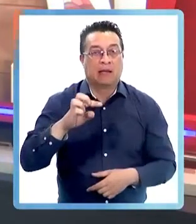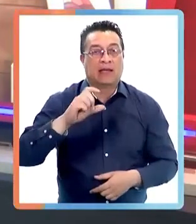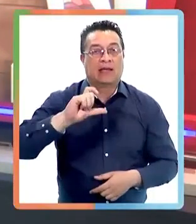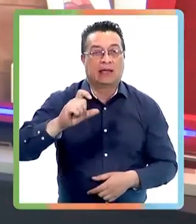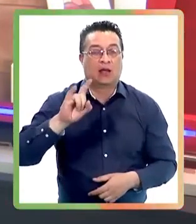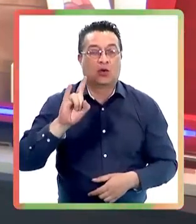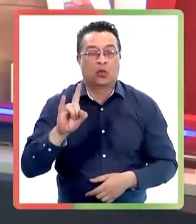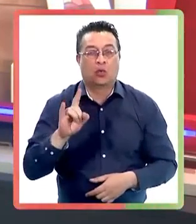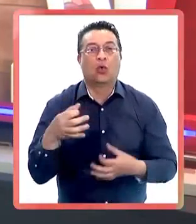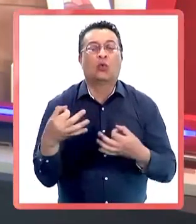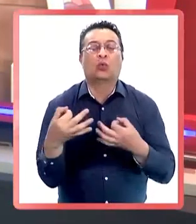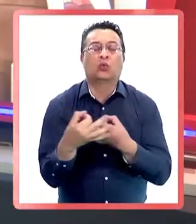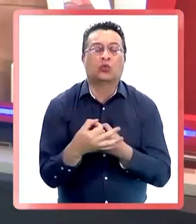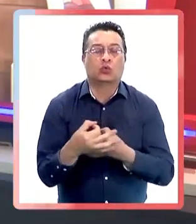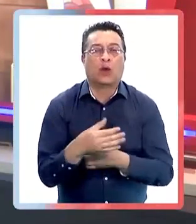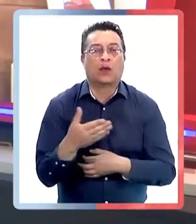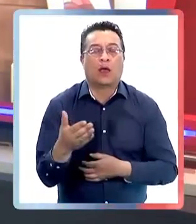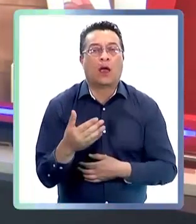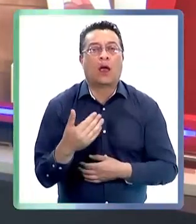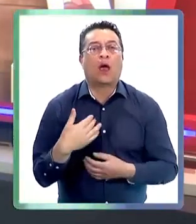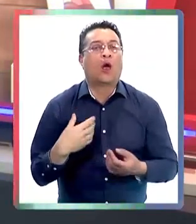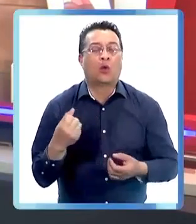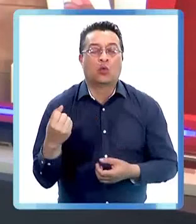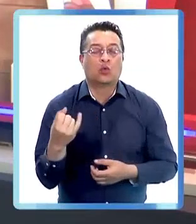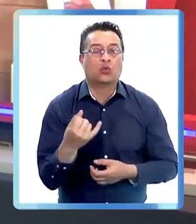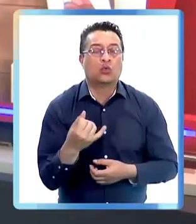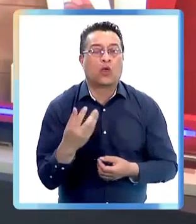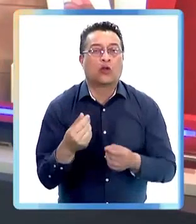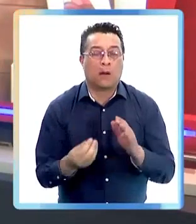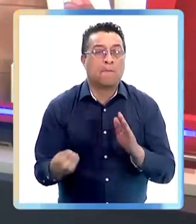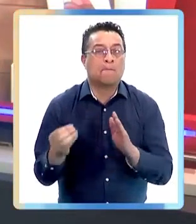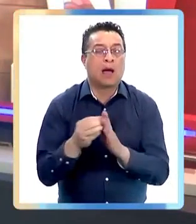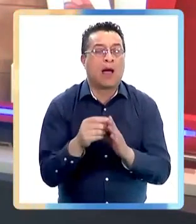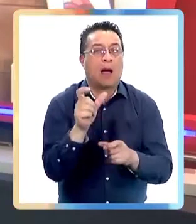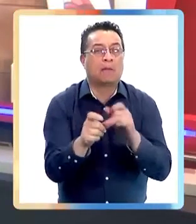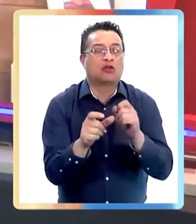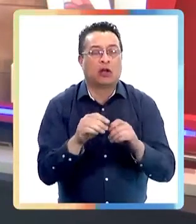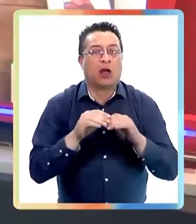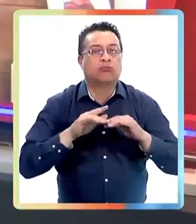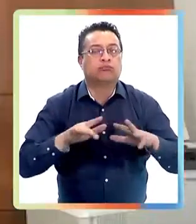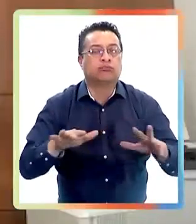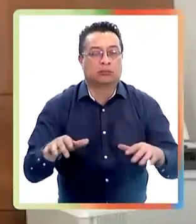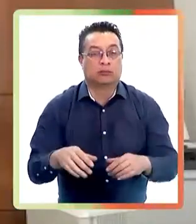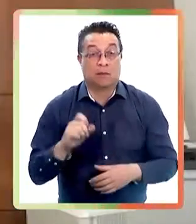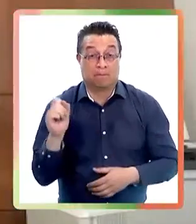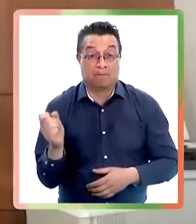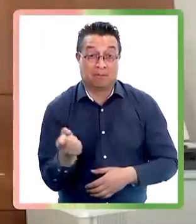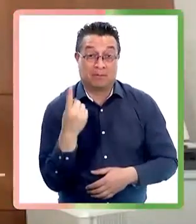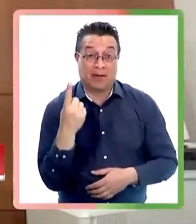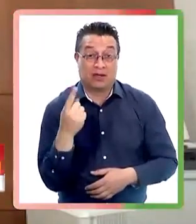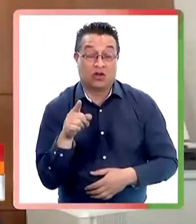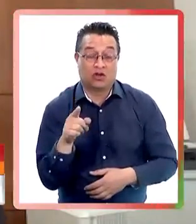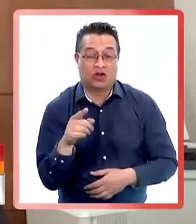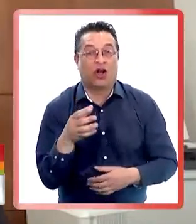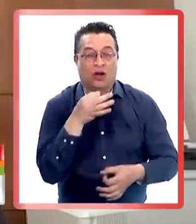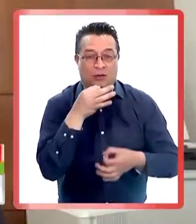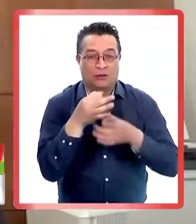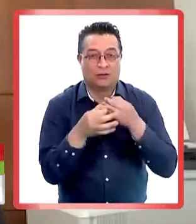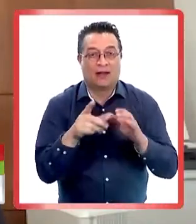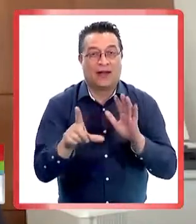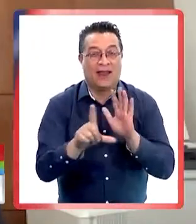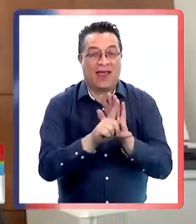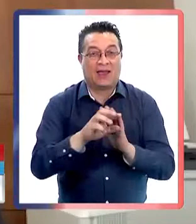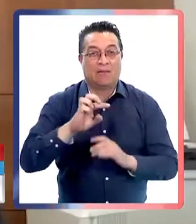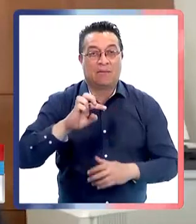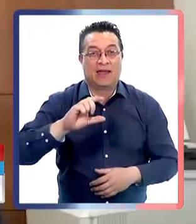garantizada universal. Cuéntenos, por favor, ¿en cuánto se va a ampliar y a cuánta gente se puede llegar? Bueno, en primer lugar, quiero comentar que la